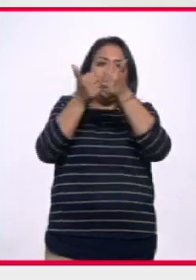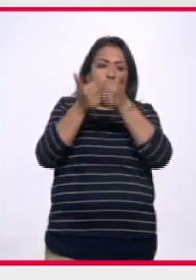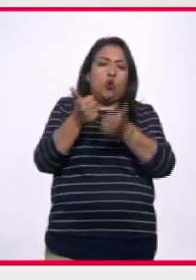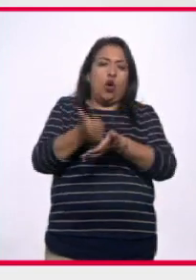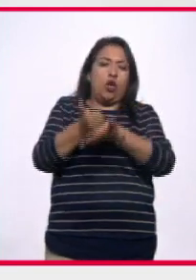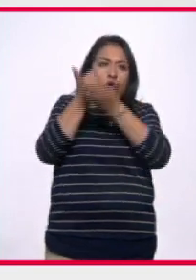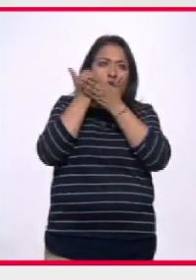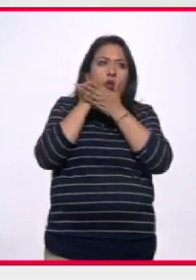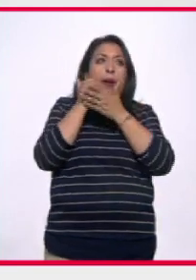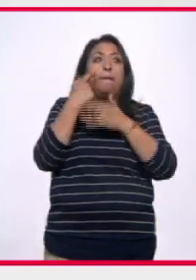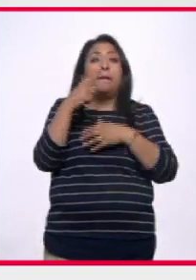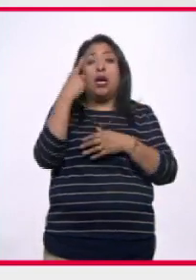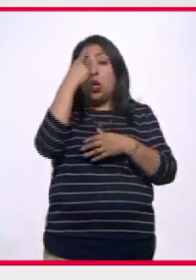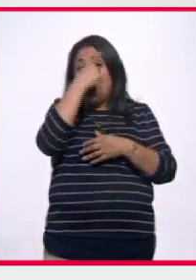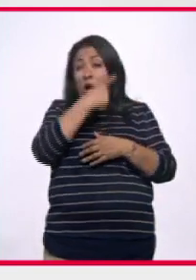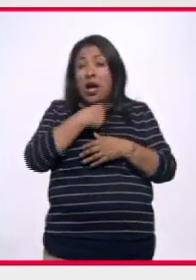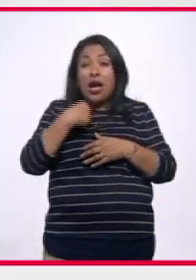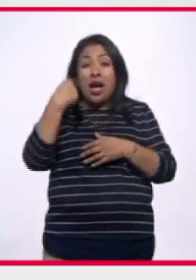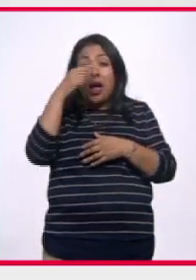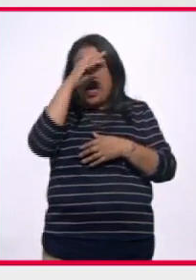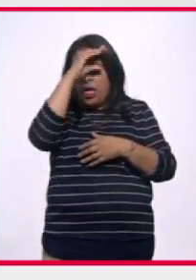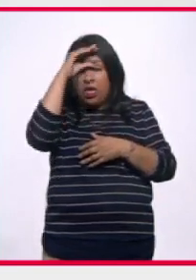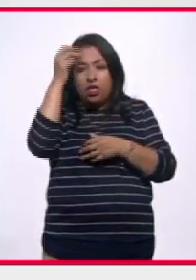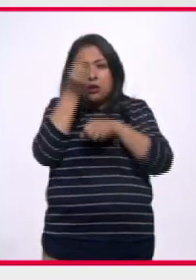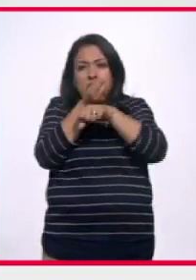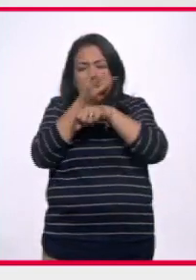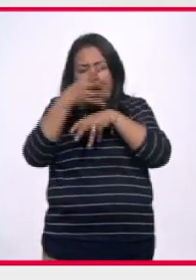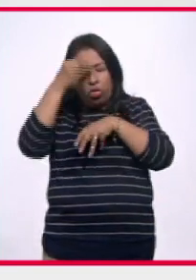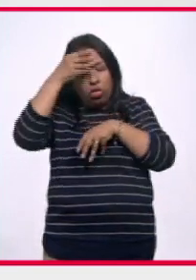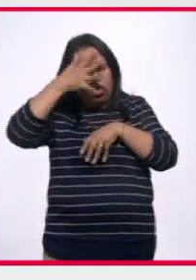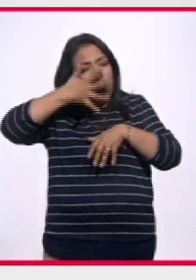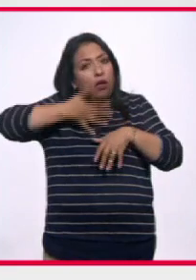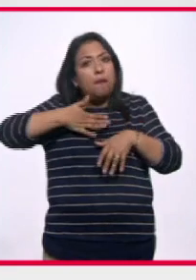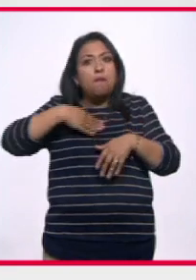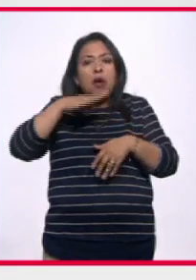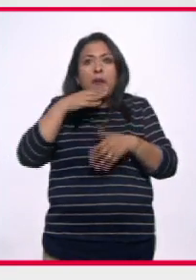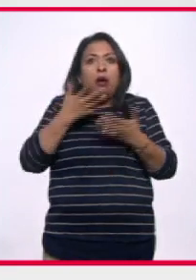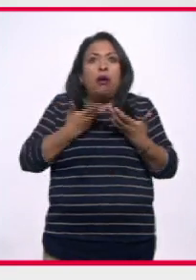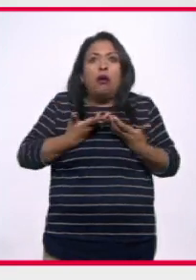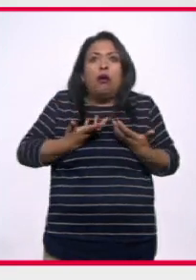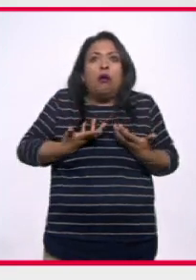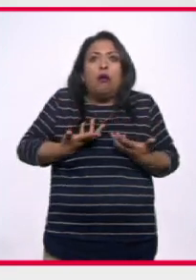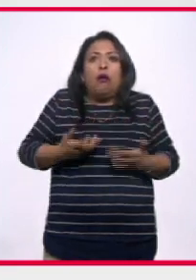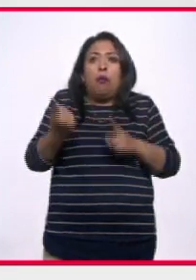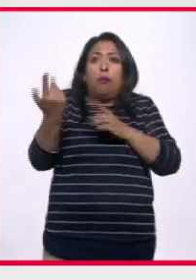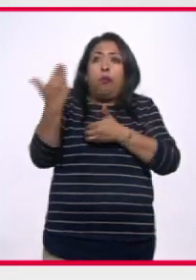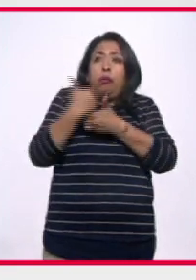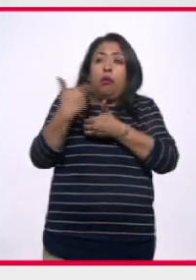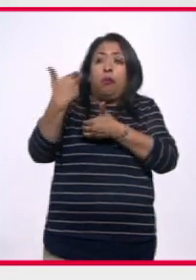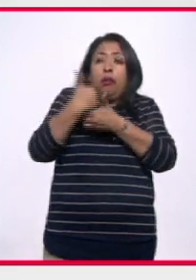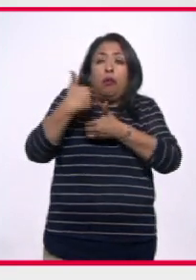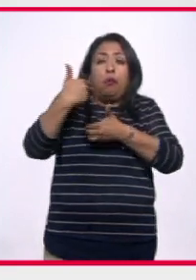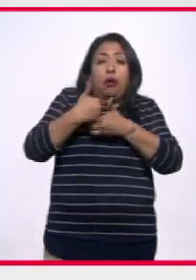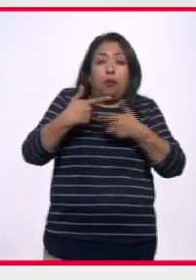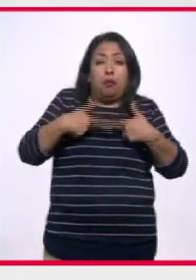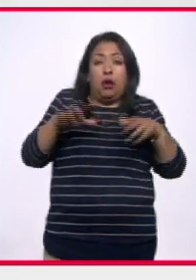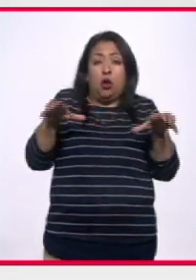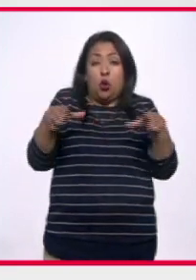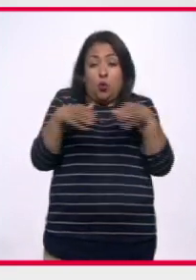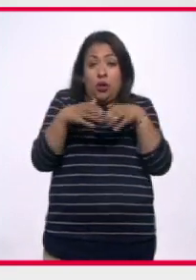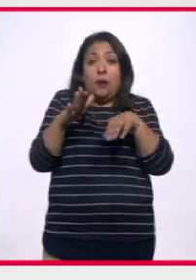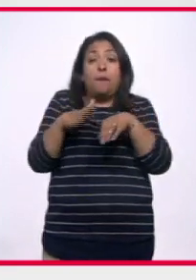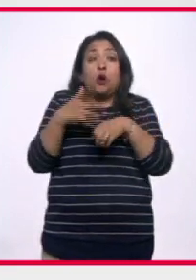con la frente llena de sangre mi mamá muy asustada y empezaban a llegar muchos miembros de la comunidad porque además